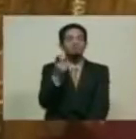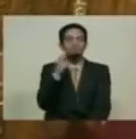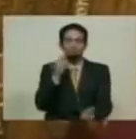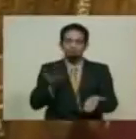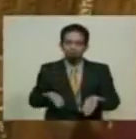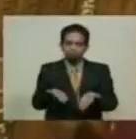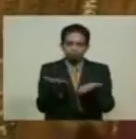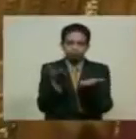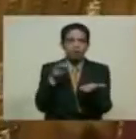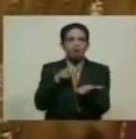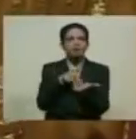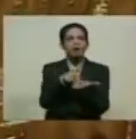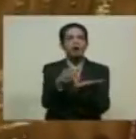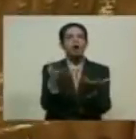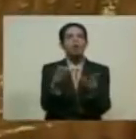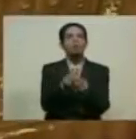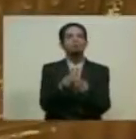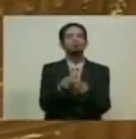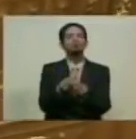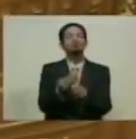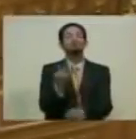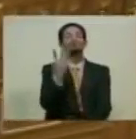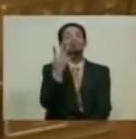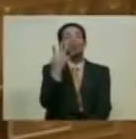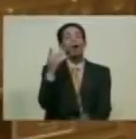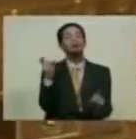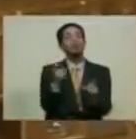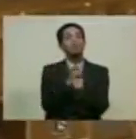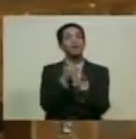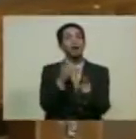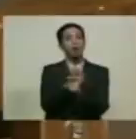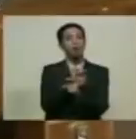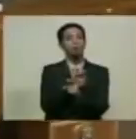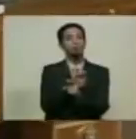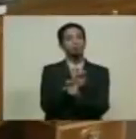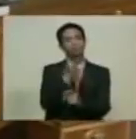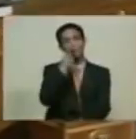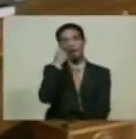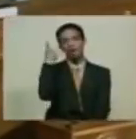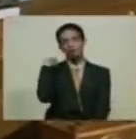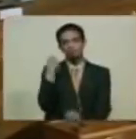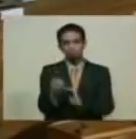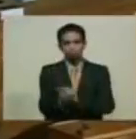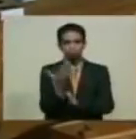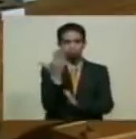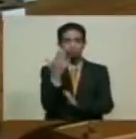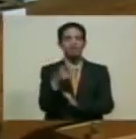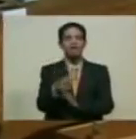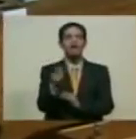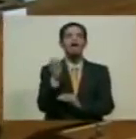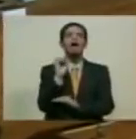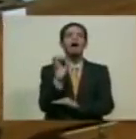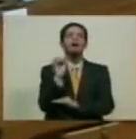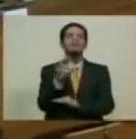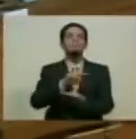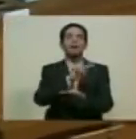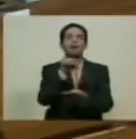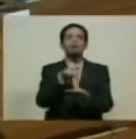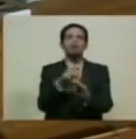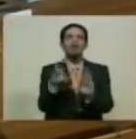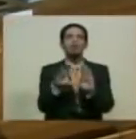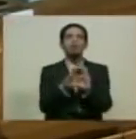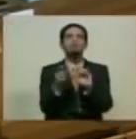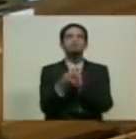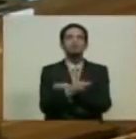juntos aquel 4 de agosto, cuando se instaló la Asamblea Nacional Constituyente. Hoy